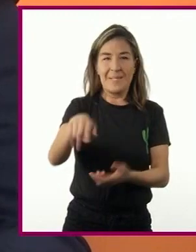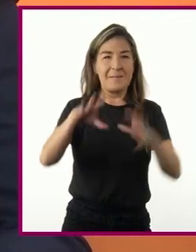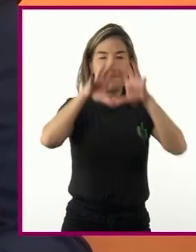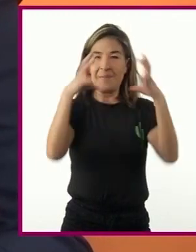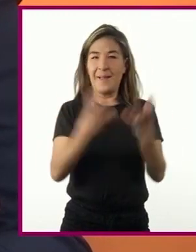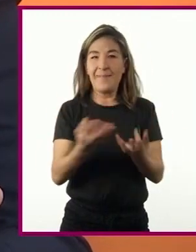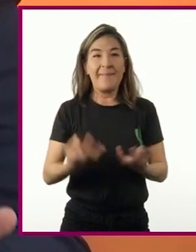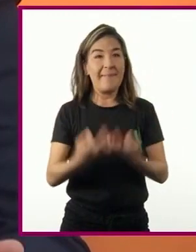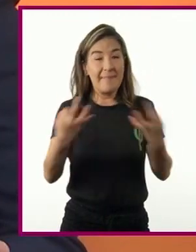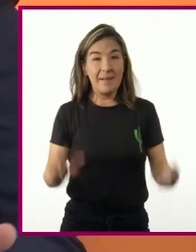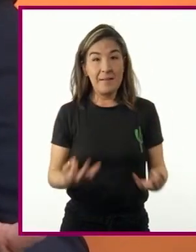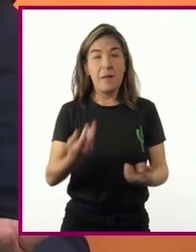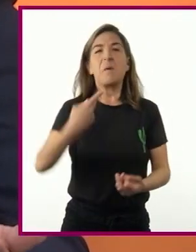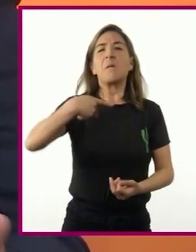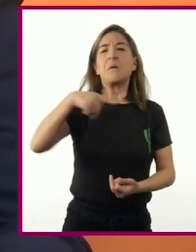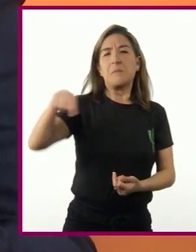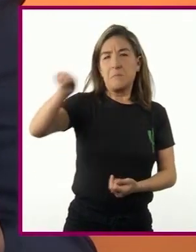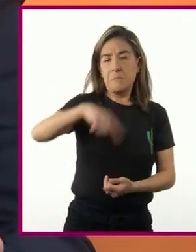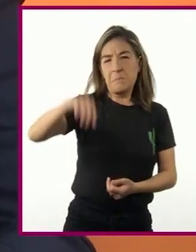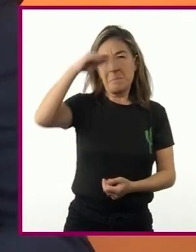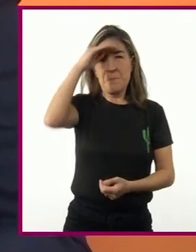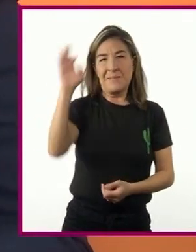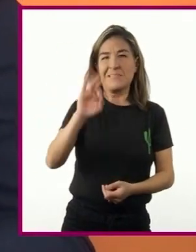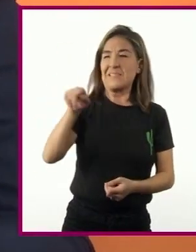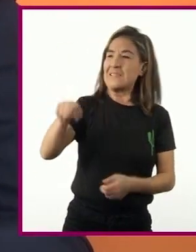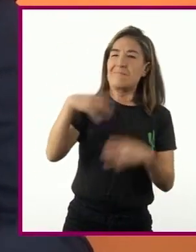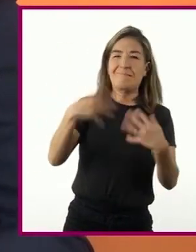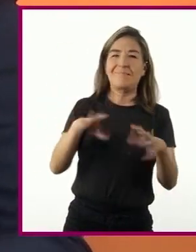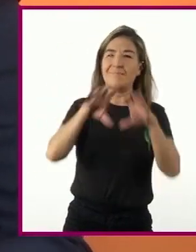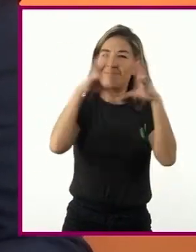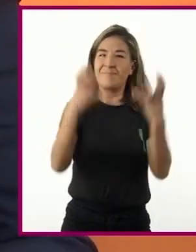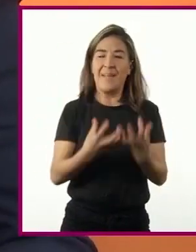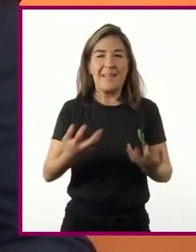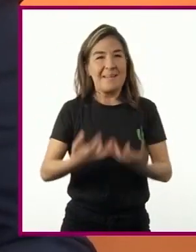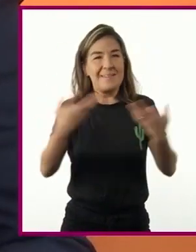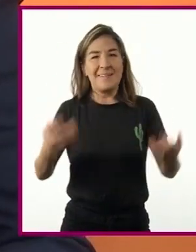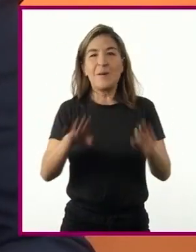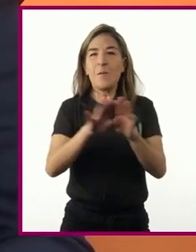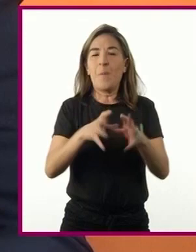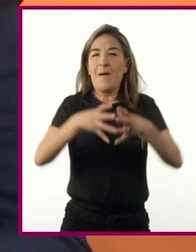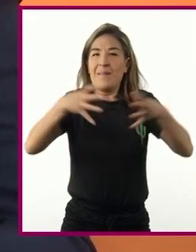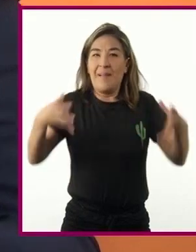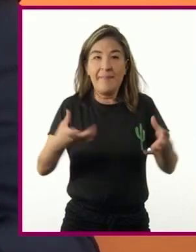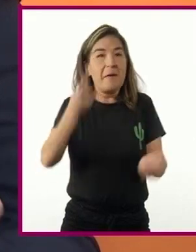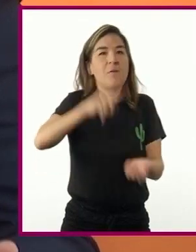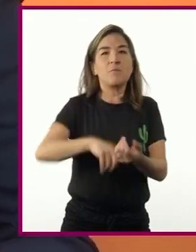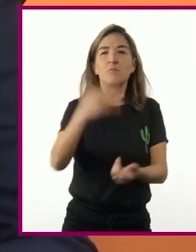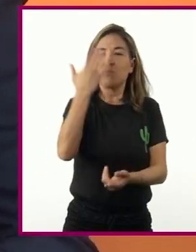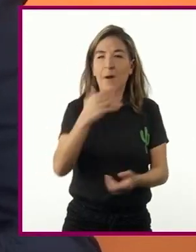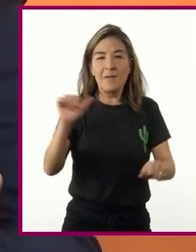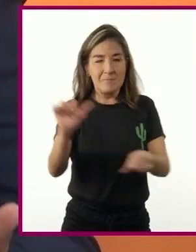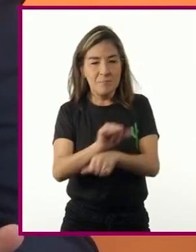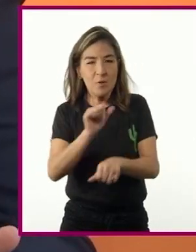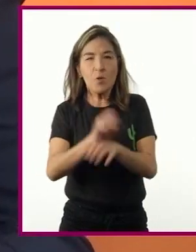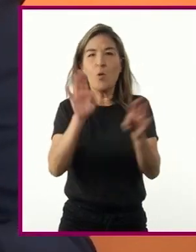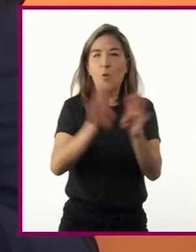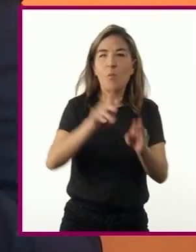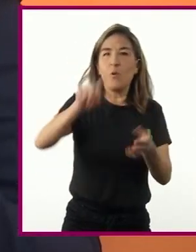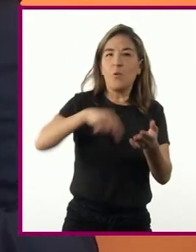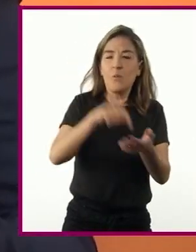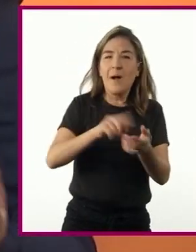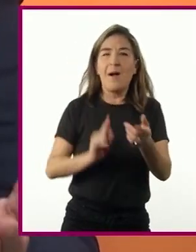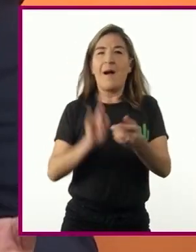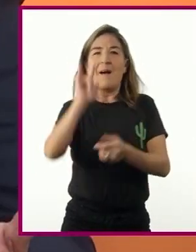quizás les llegó a parecer un lugar enorme, al no contar con medios de transporte que los ayudara a